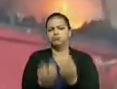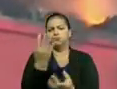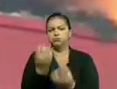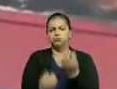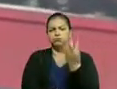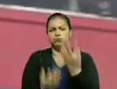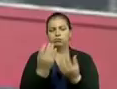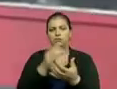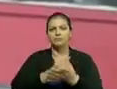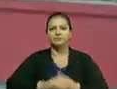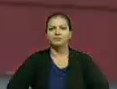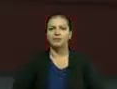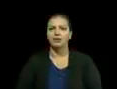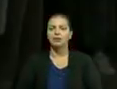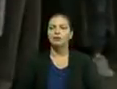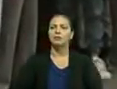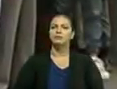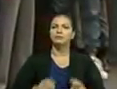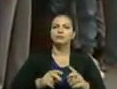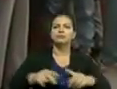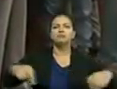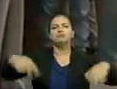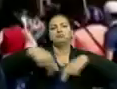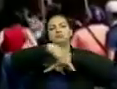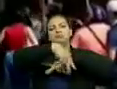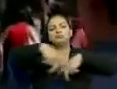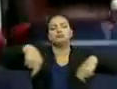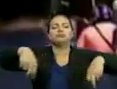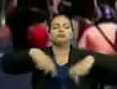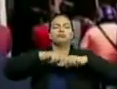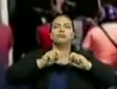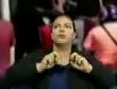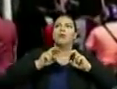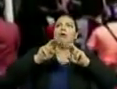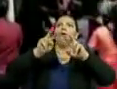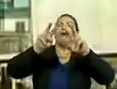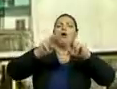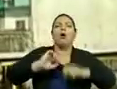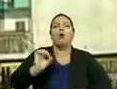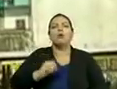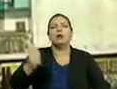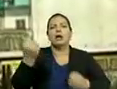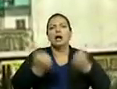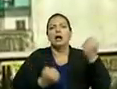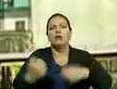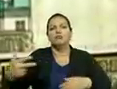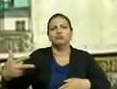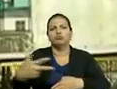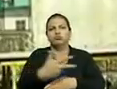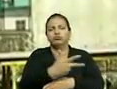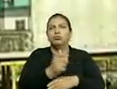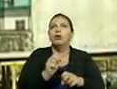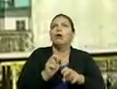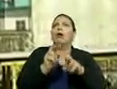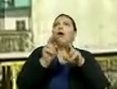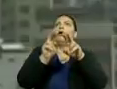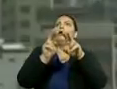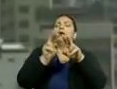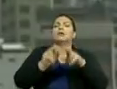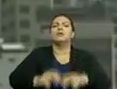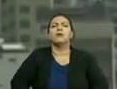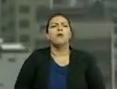Las llamas alteraron el tránsito peatonal y vehicular. La densa columna de humo